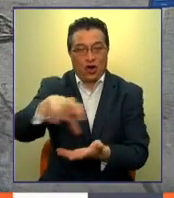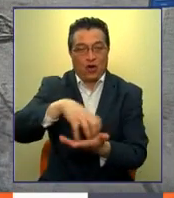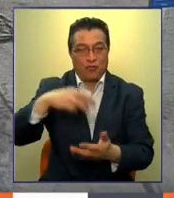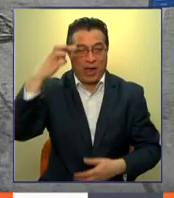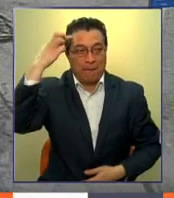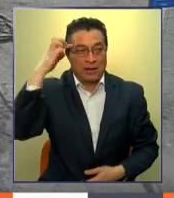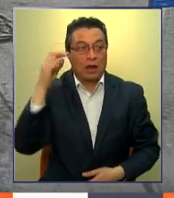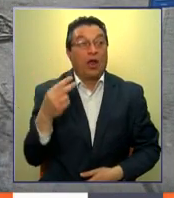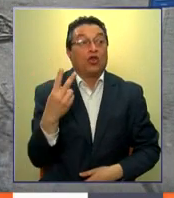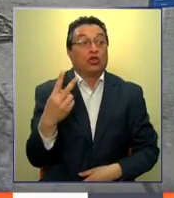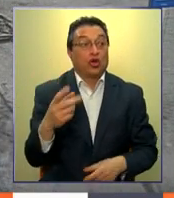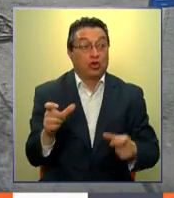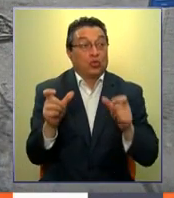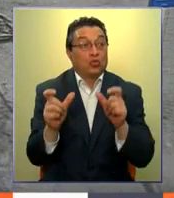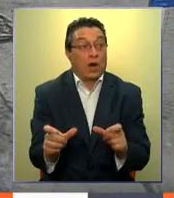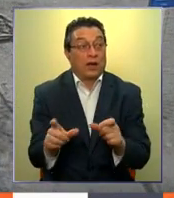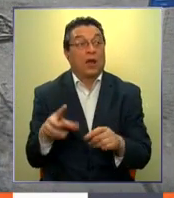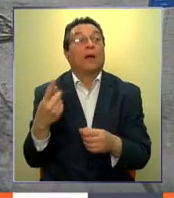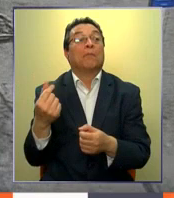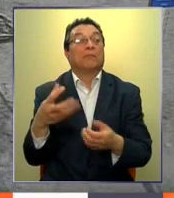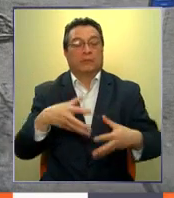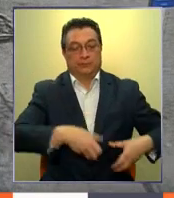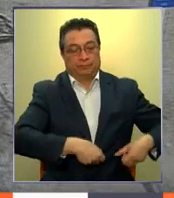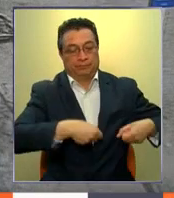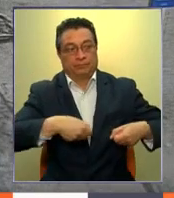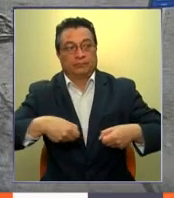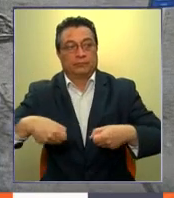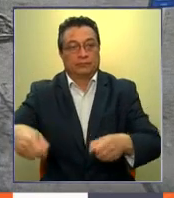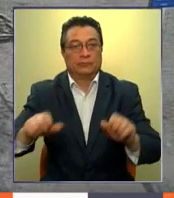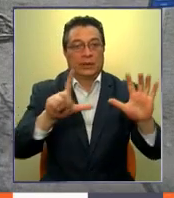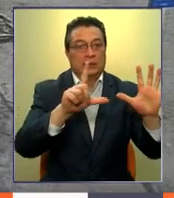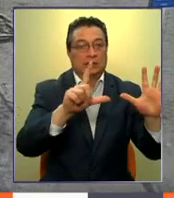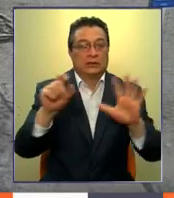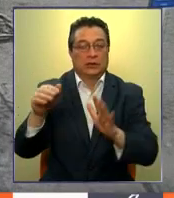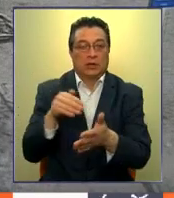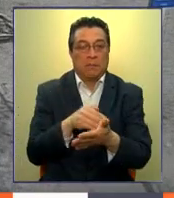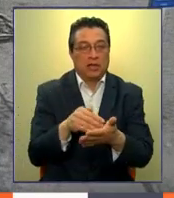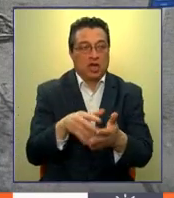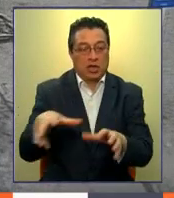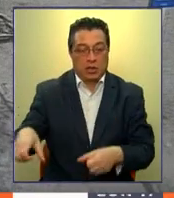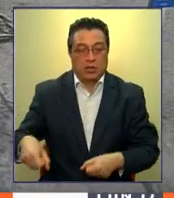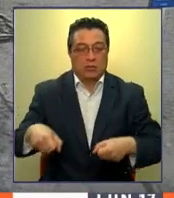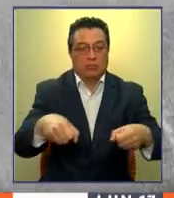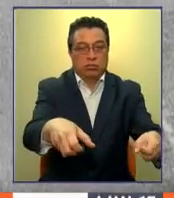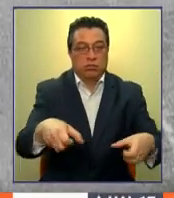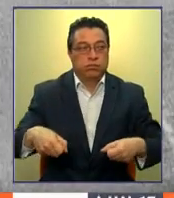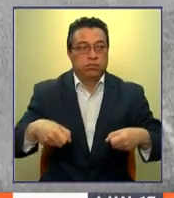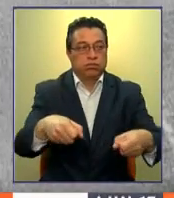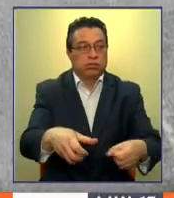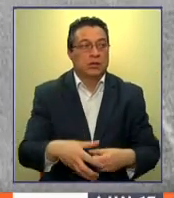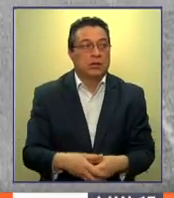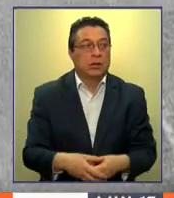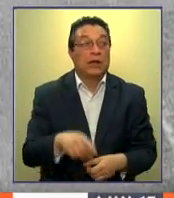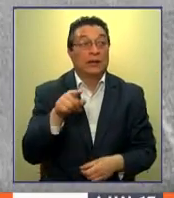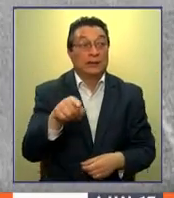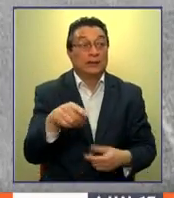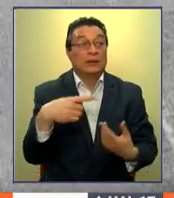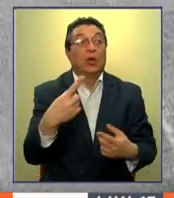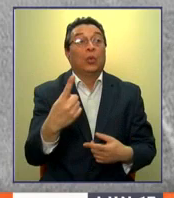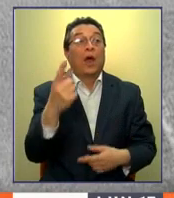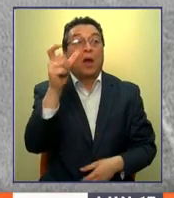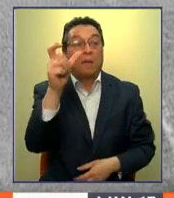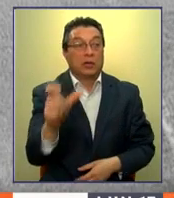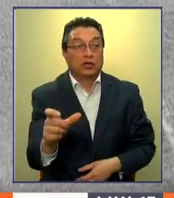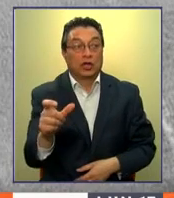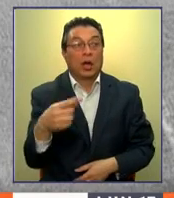guardias de la empresa distribuían parte de los más de 700 millones que llevaban en la bóveda pero mientras esto pasaba una persona